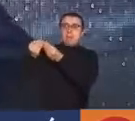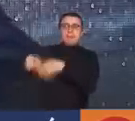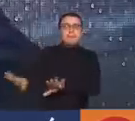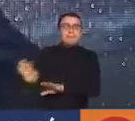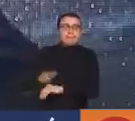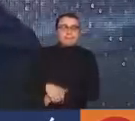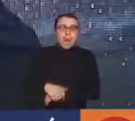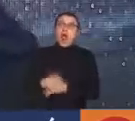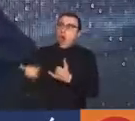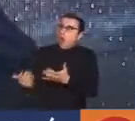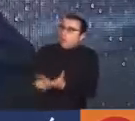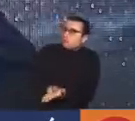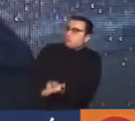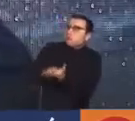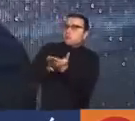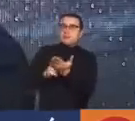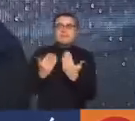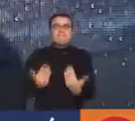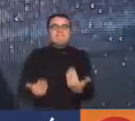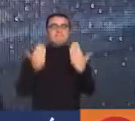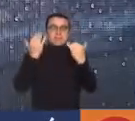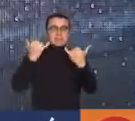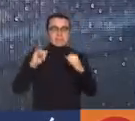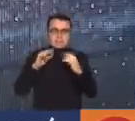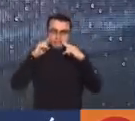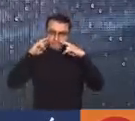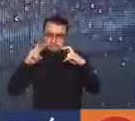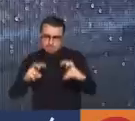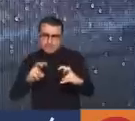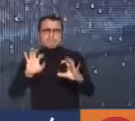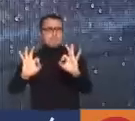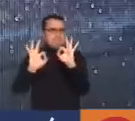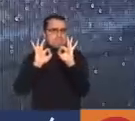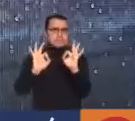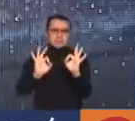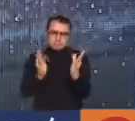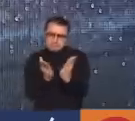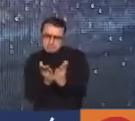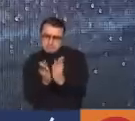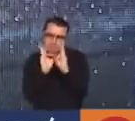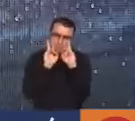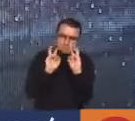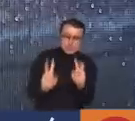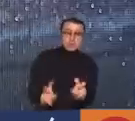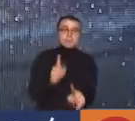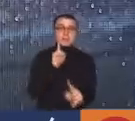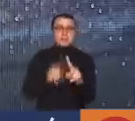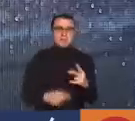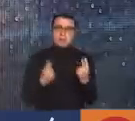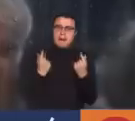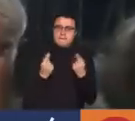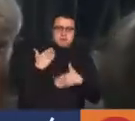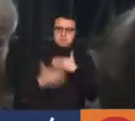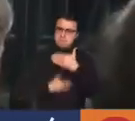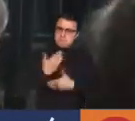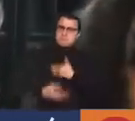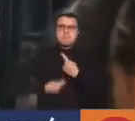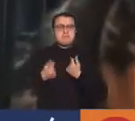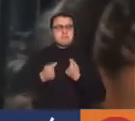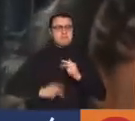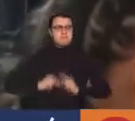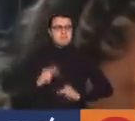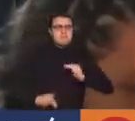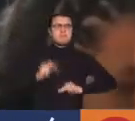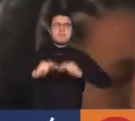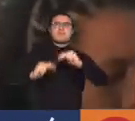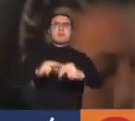podría darnos, dado que eso sí tiene estudios, la posibilidad de acelerar las obras y de tener un metro